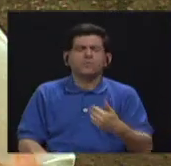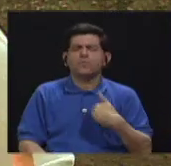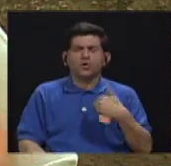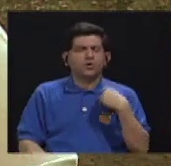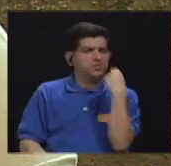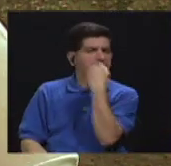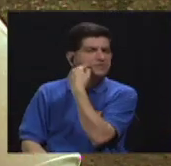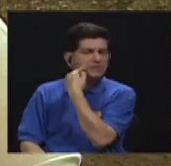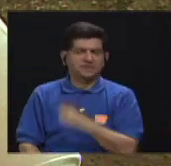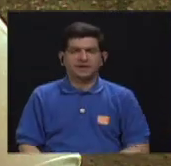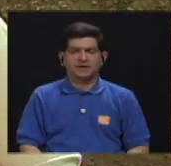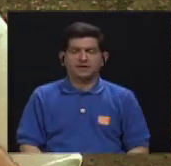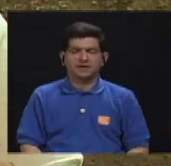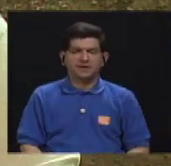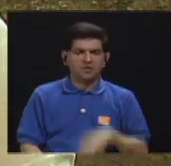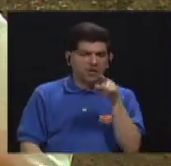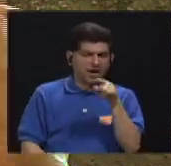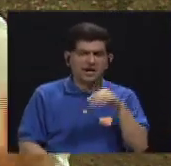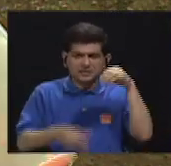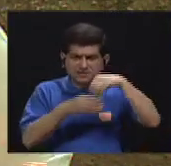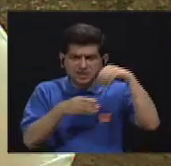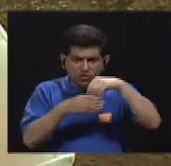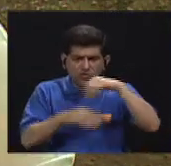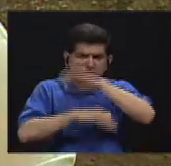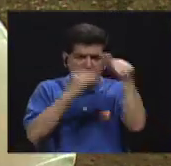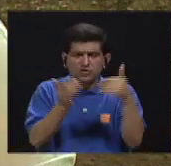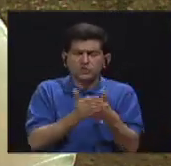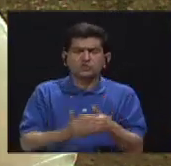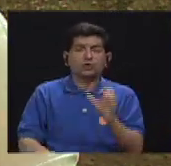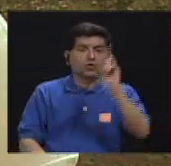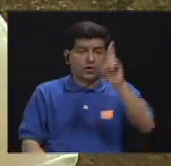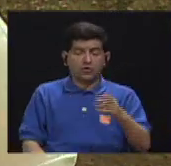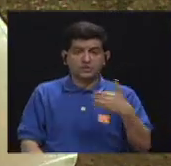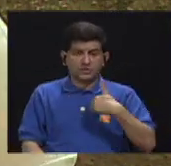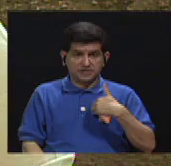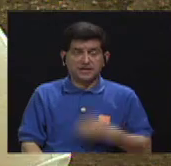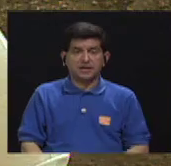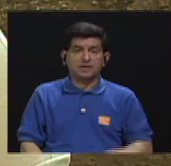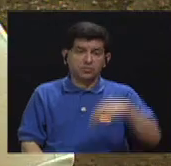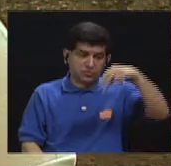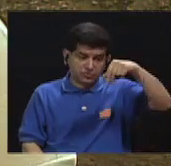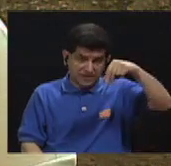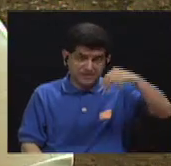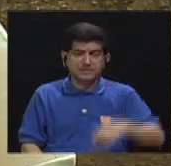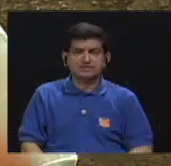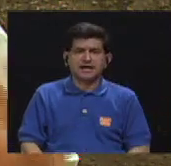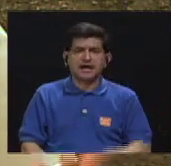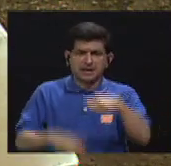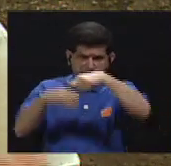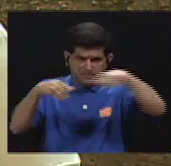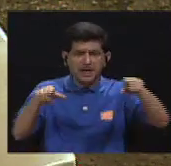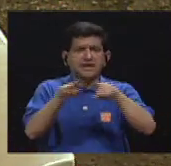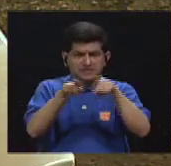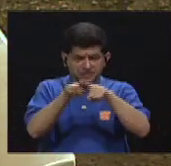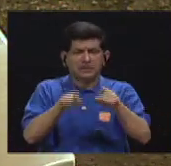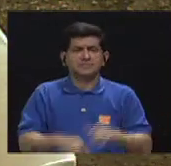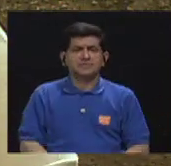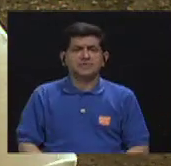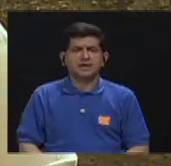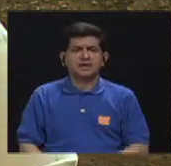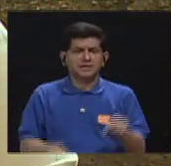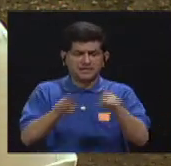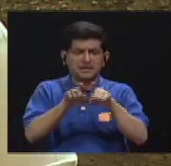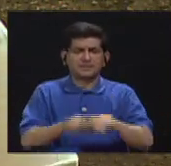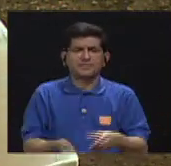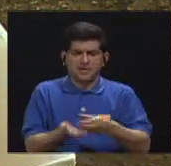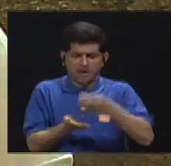esmalte dental. ¿Por qué el flúor está en todo? Tenemos en Costa Rica la floración de la sal, tenemos mucha pasta dental florada, tenemos el